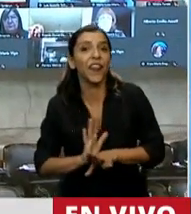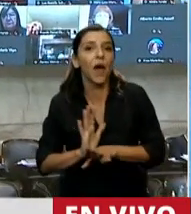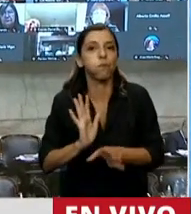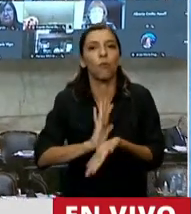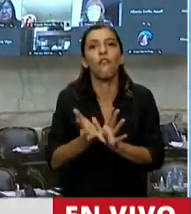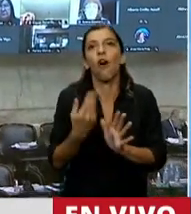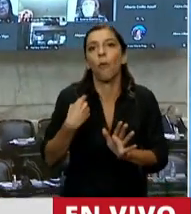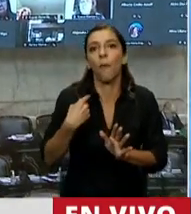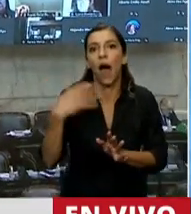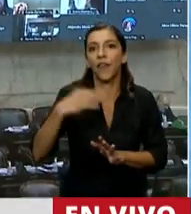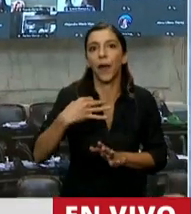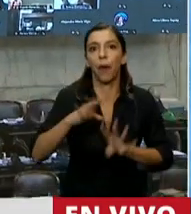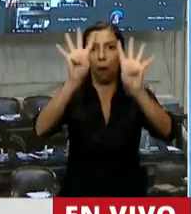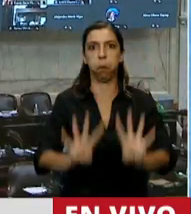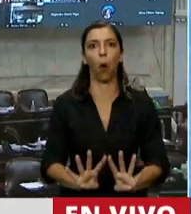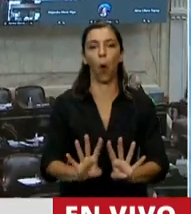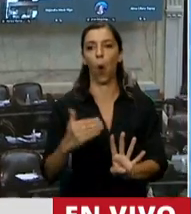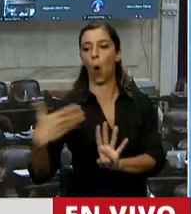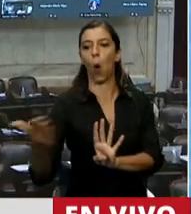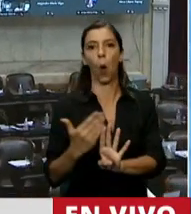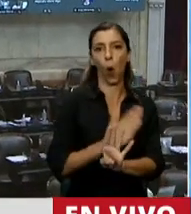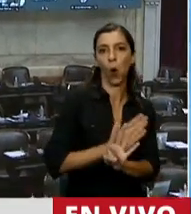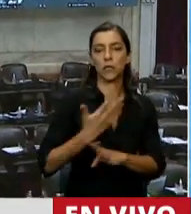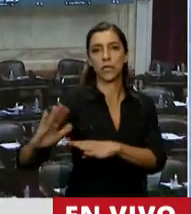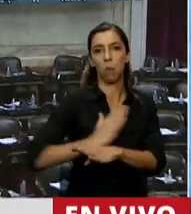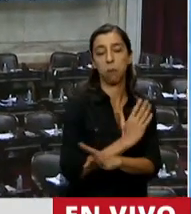vallas. Y digo además,